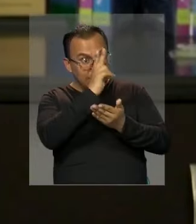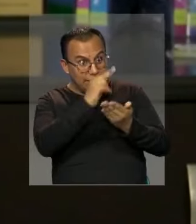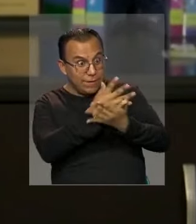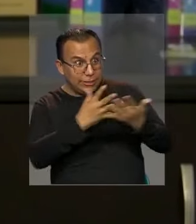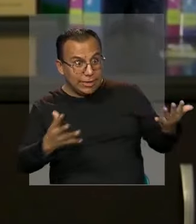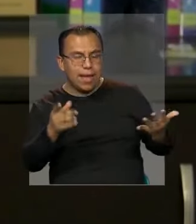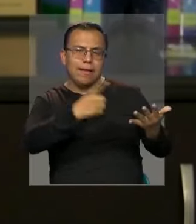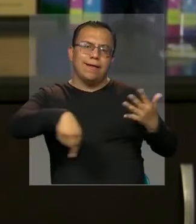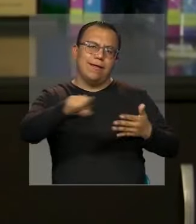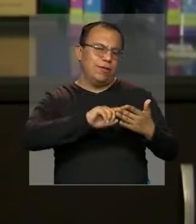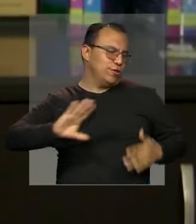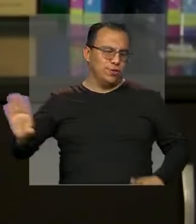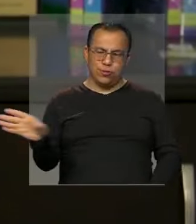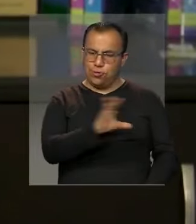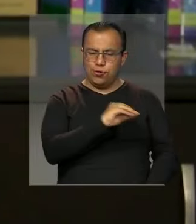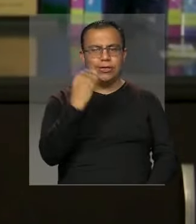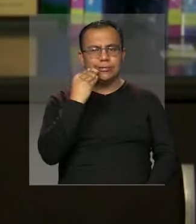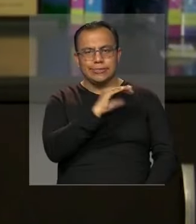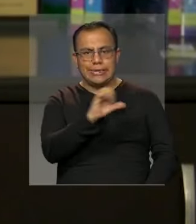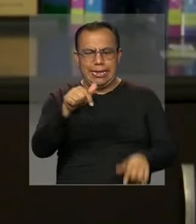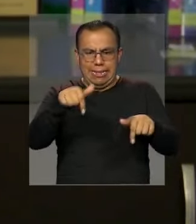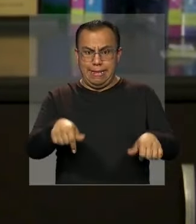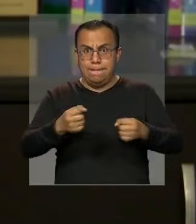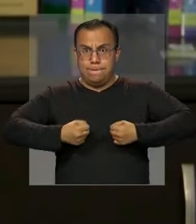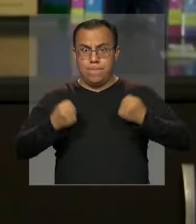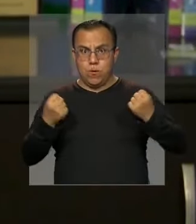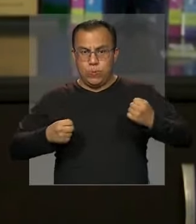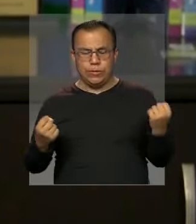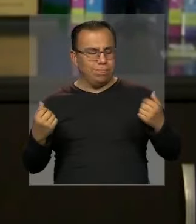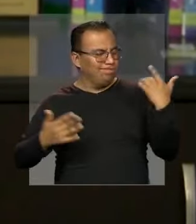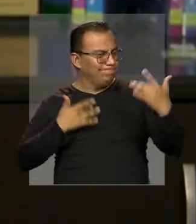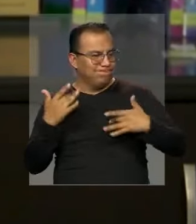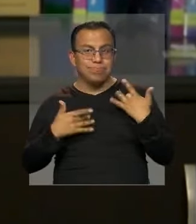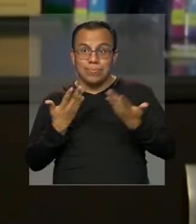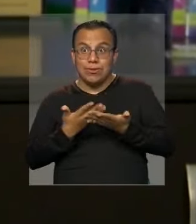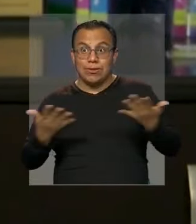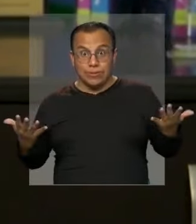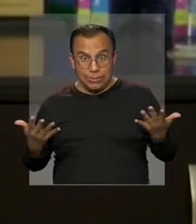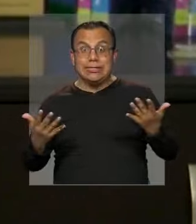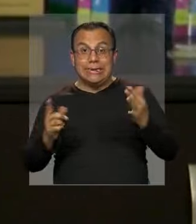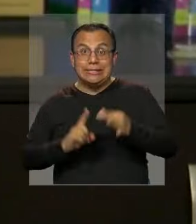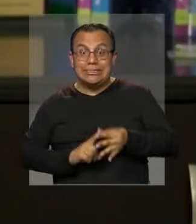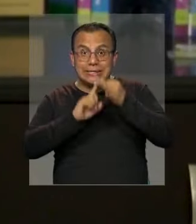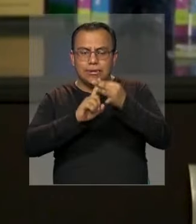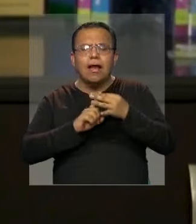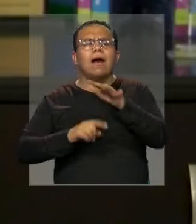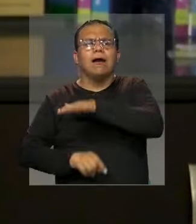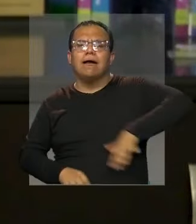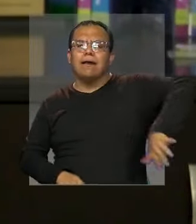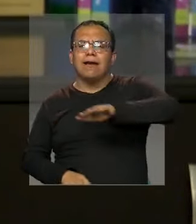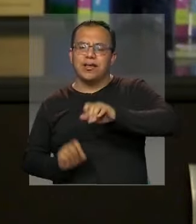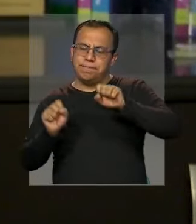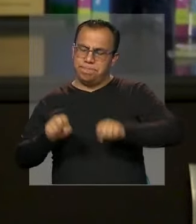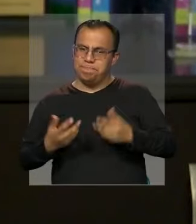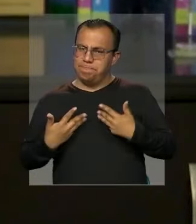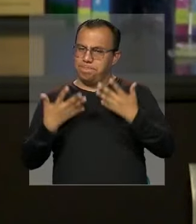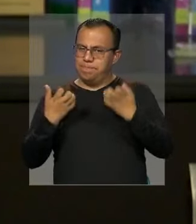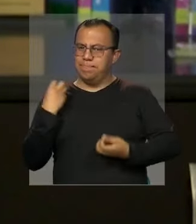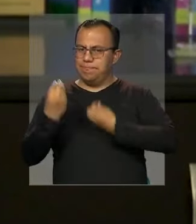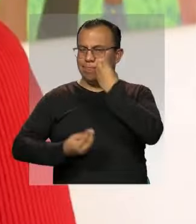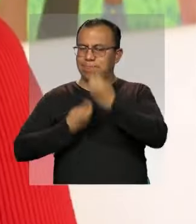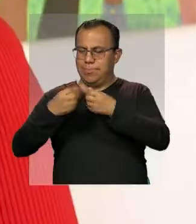todas las mujeres en esta Bogotá tan diversa y tan increíble, que creo que eso lo hace tan especial, podamos ser lo que queramos ser en